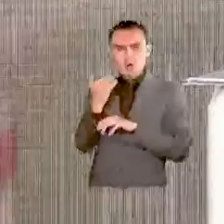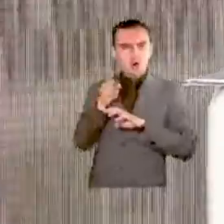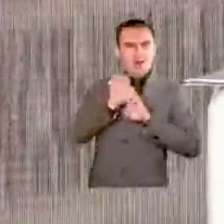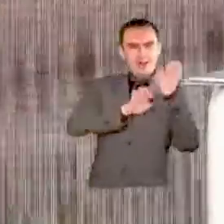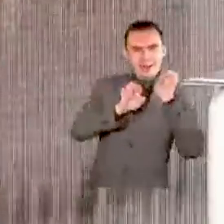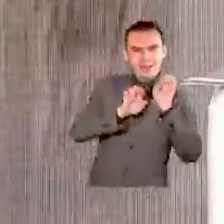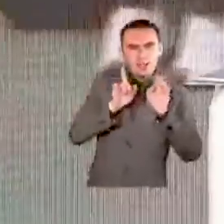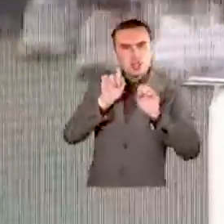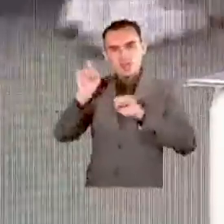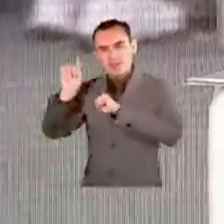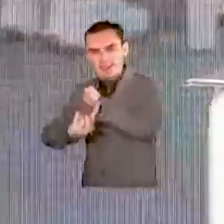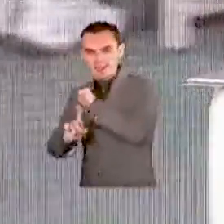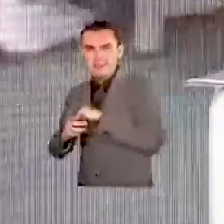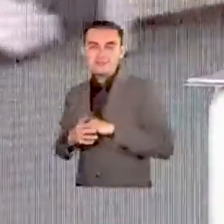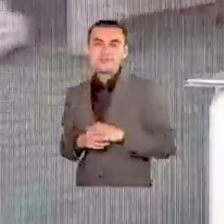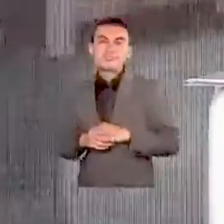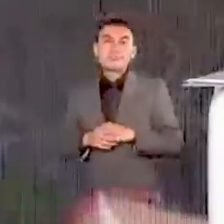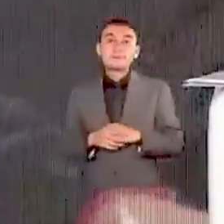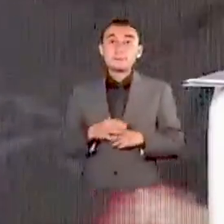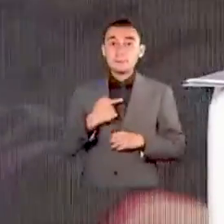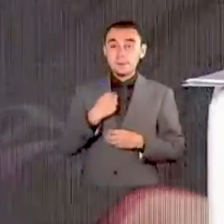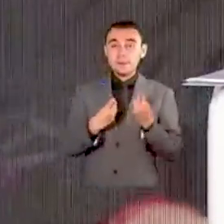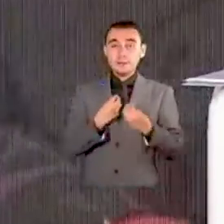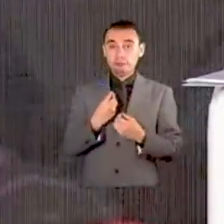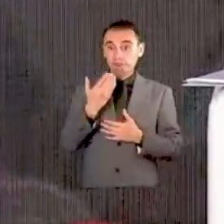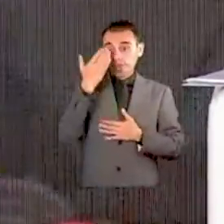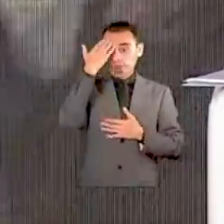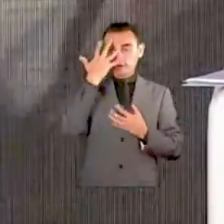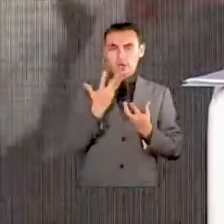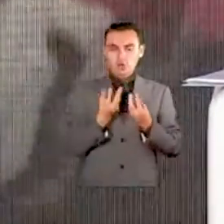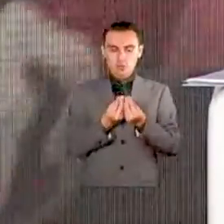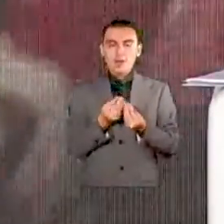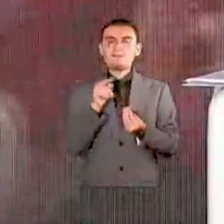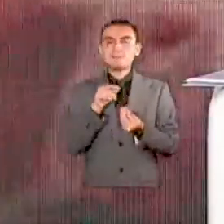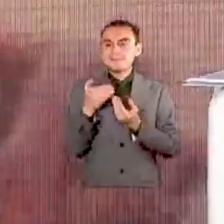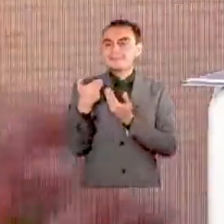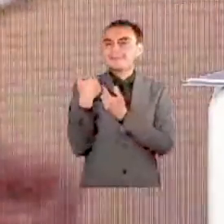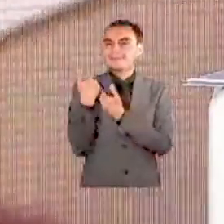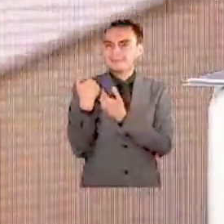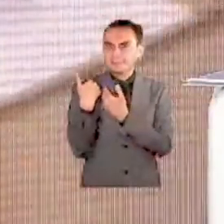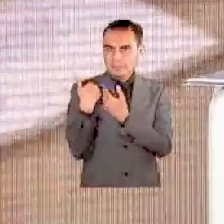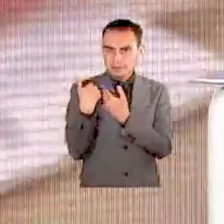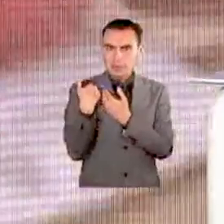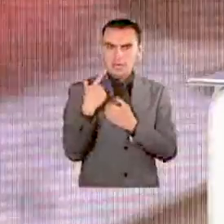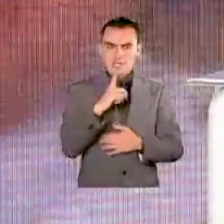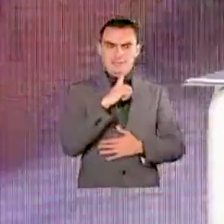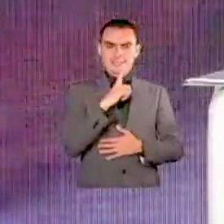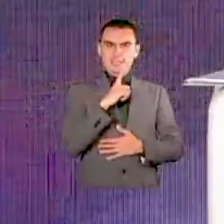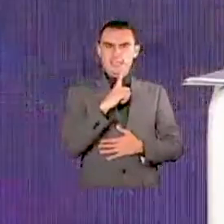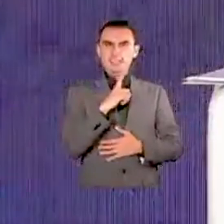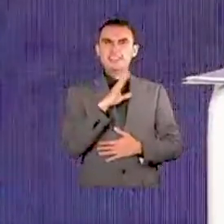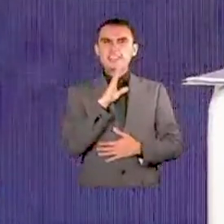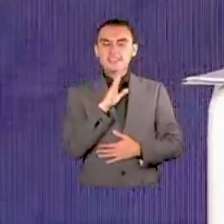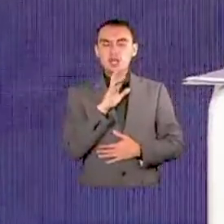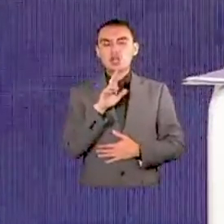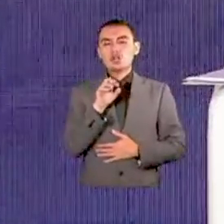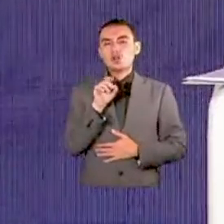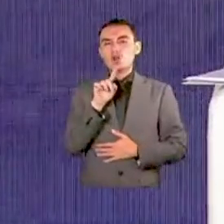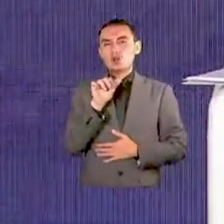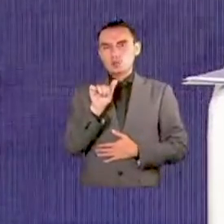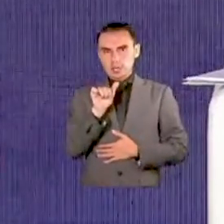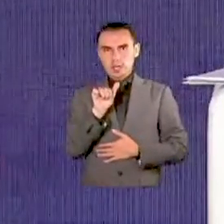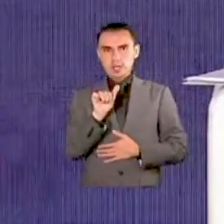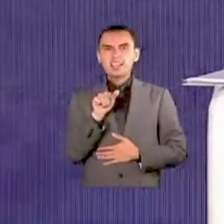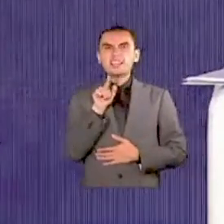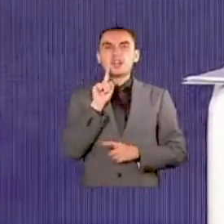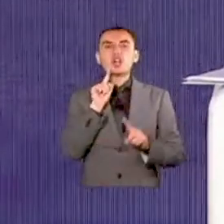sancionatorio. No puedo dejar de decirles que tenemos una delegada exclusiva liderada por la doctora Rosa Elvira Gómez,